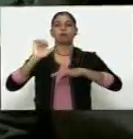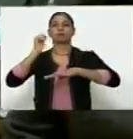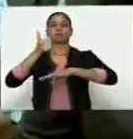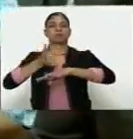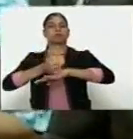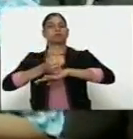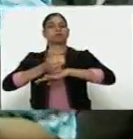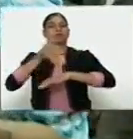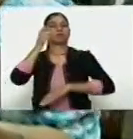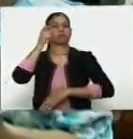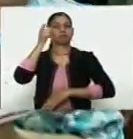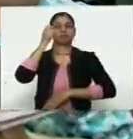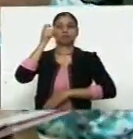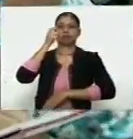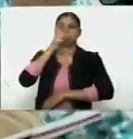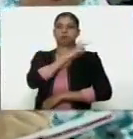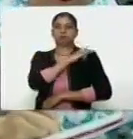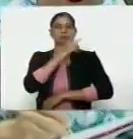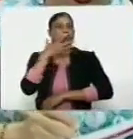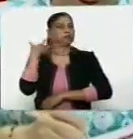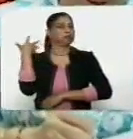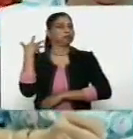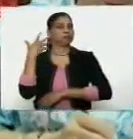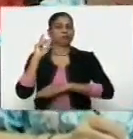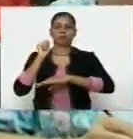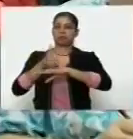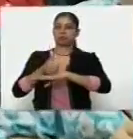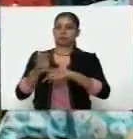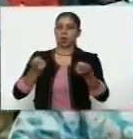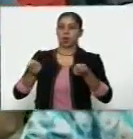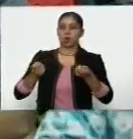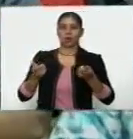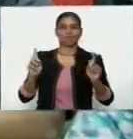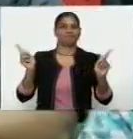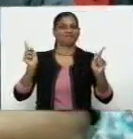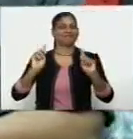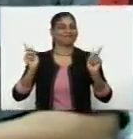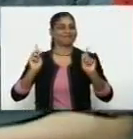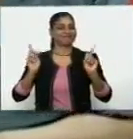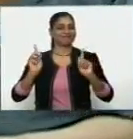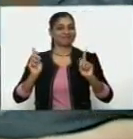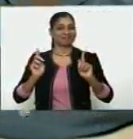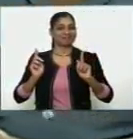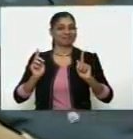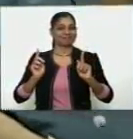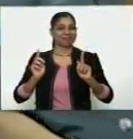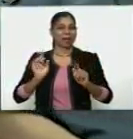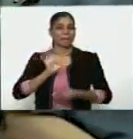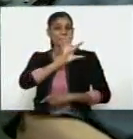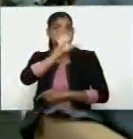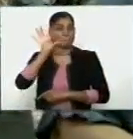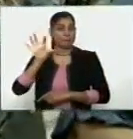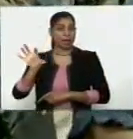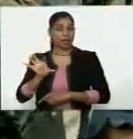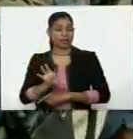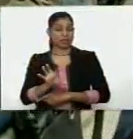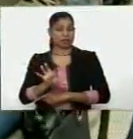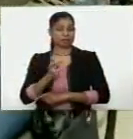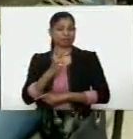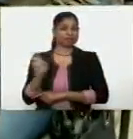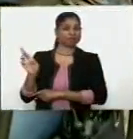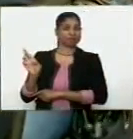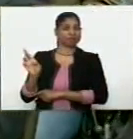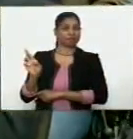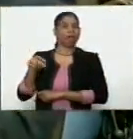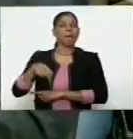y policía del mundo, en un mundo que ha cambiado sustancialmente, no